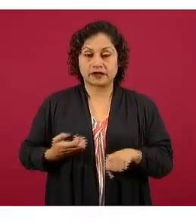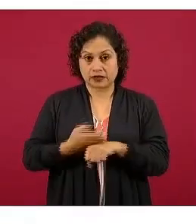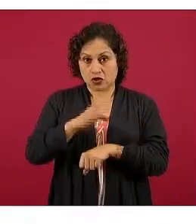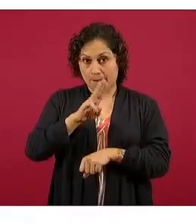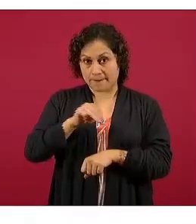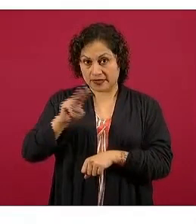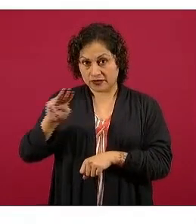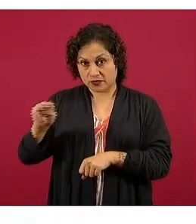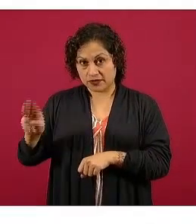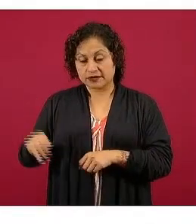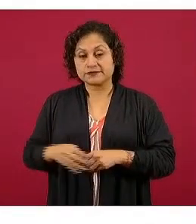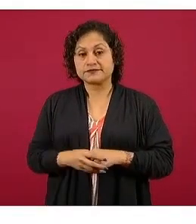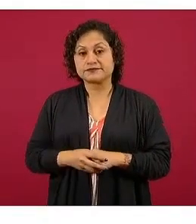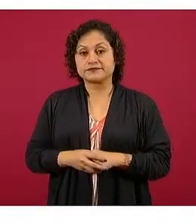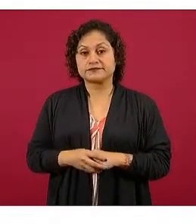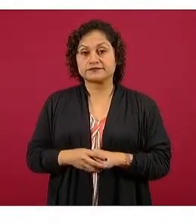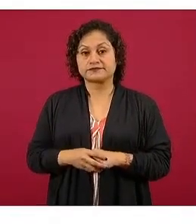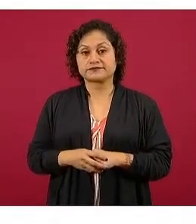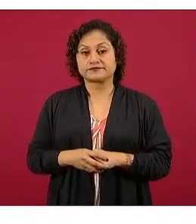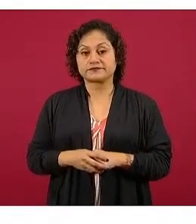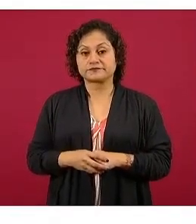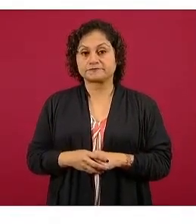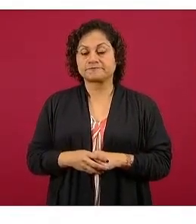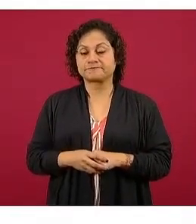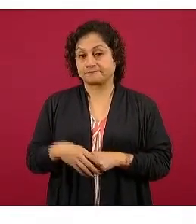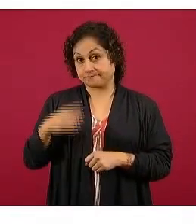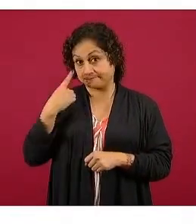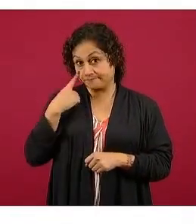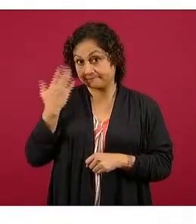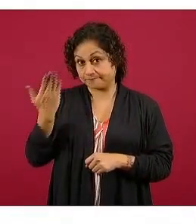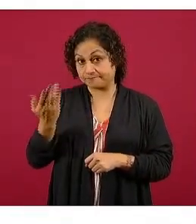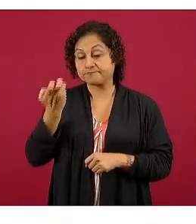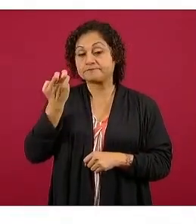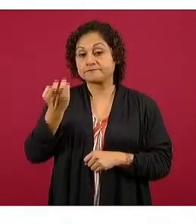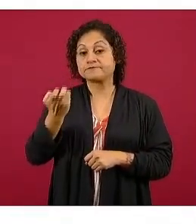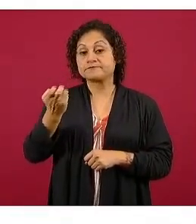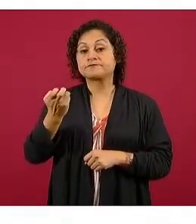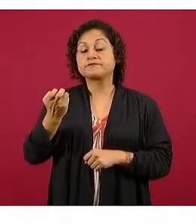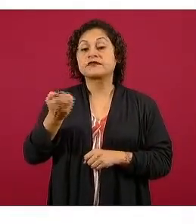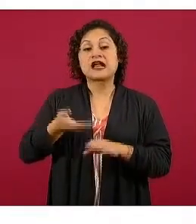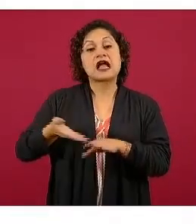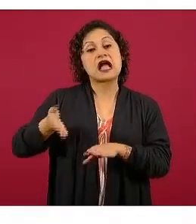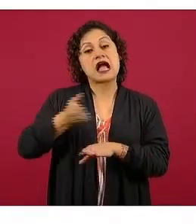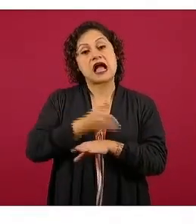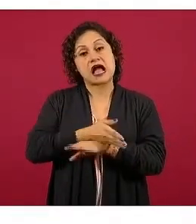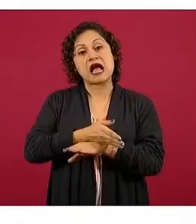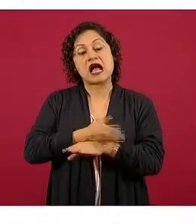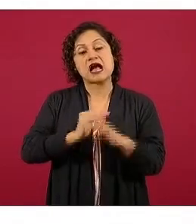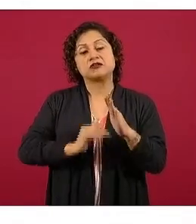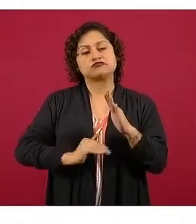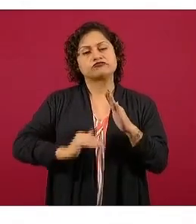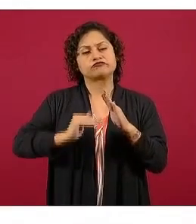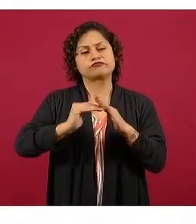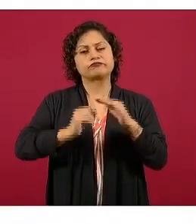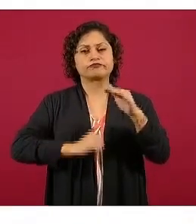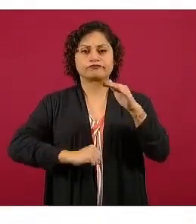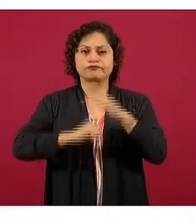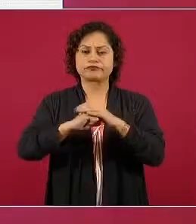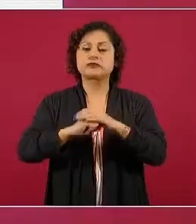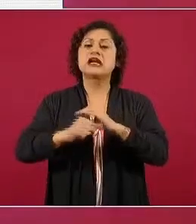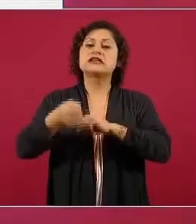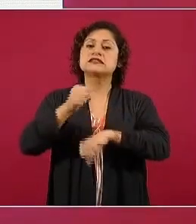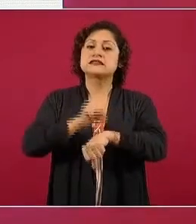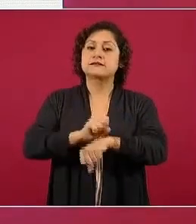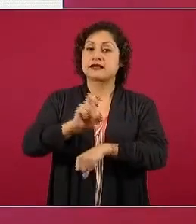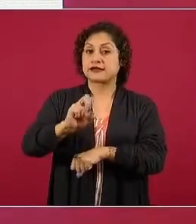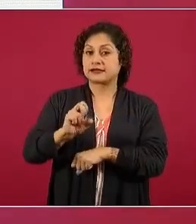El Estado de Michoacán también con un incremento que tuvo después de bajar, llegó a su pico máximo en la semana